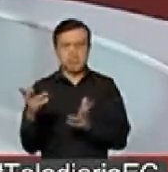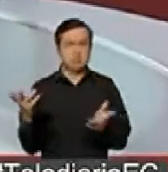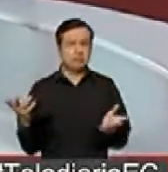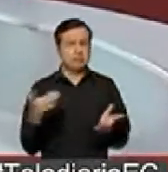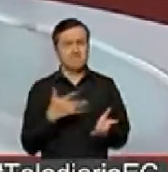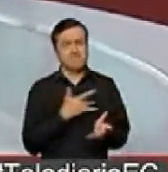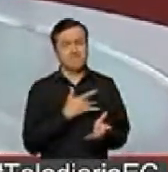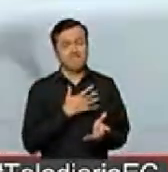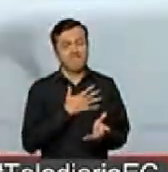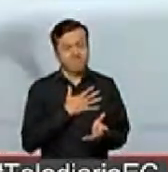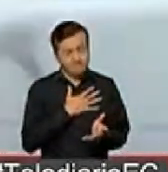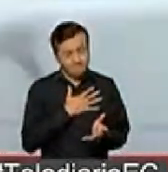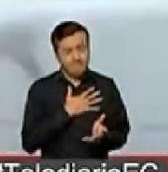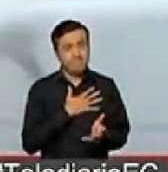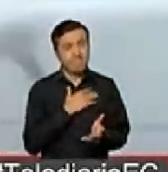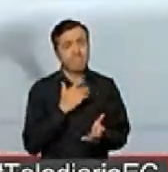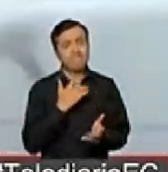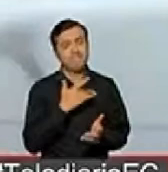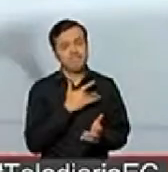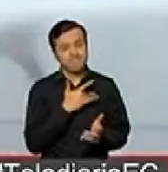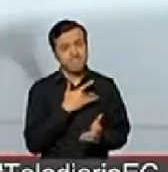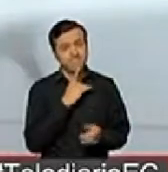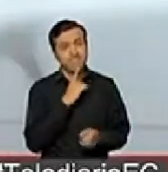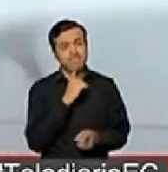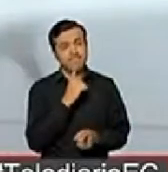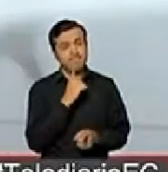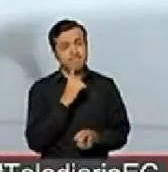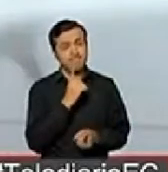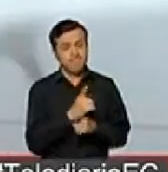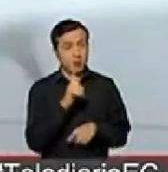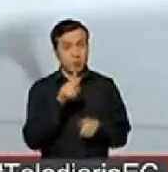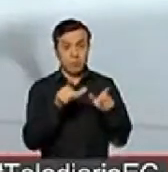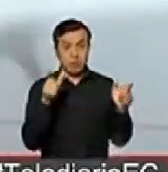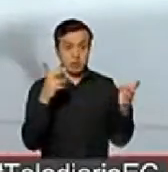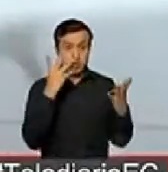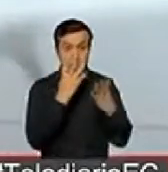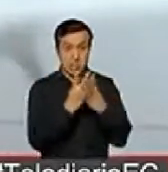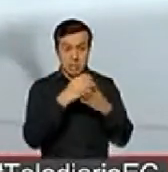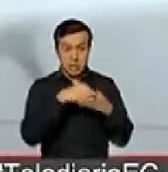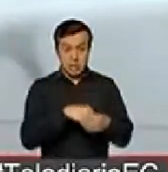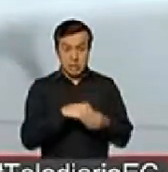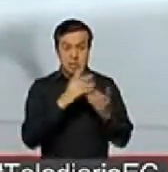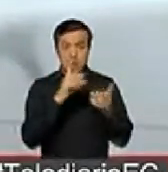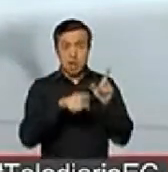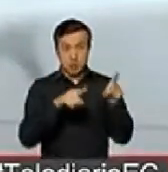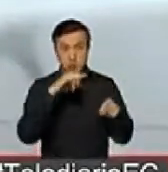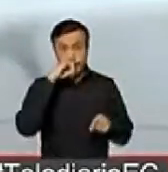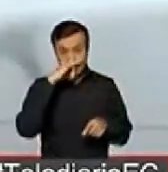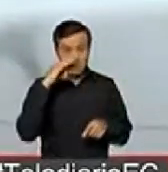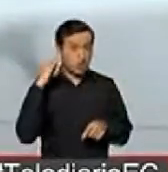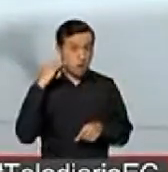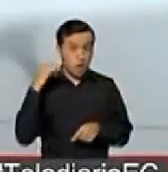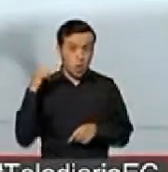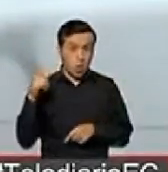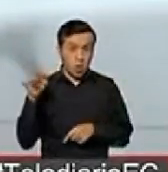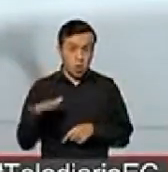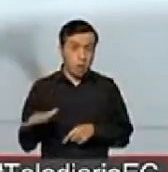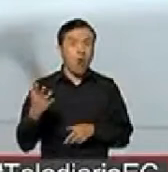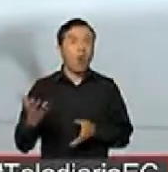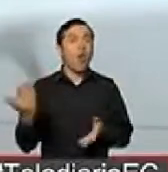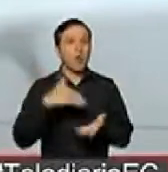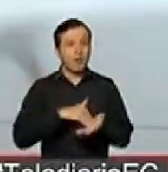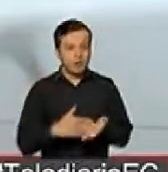digo lamentablemente porque debería ser distinta la situación, quienes cometen este tipo de delitos contra niños, niñas y adolescentes